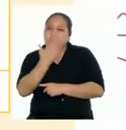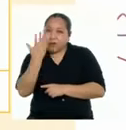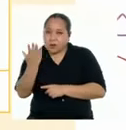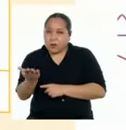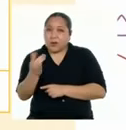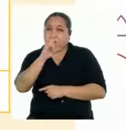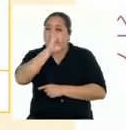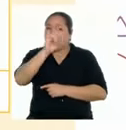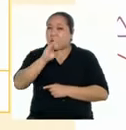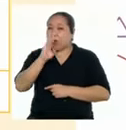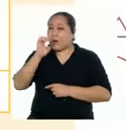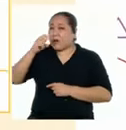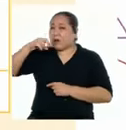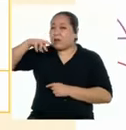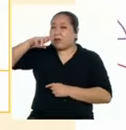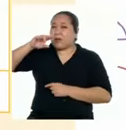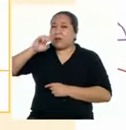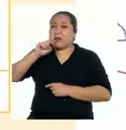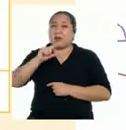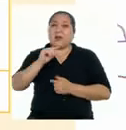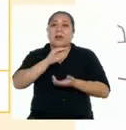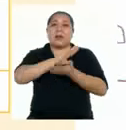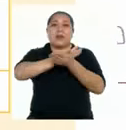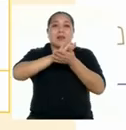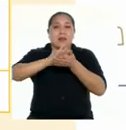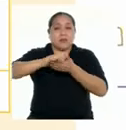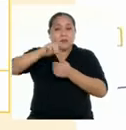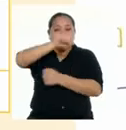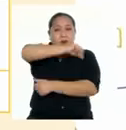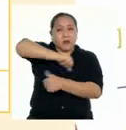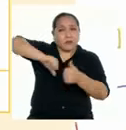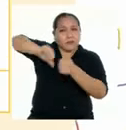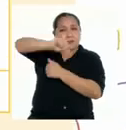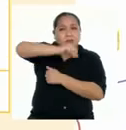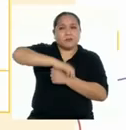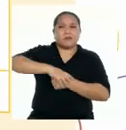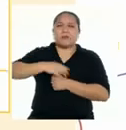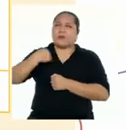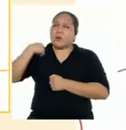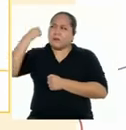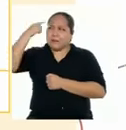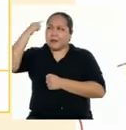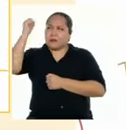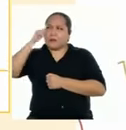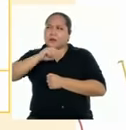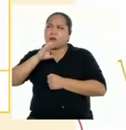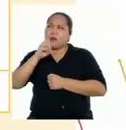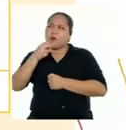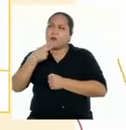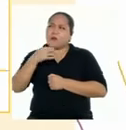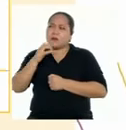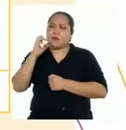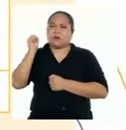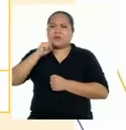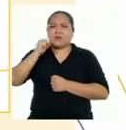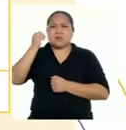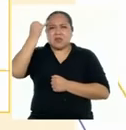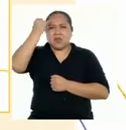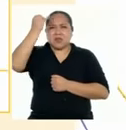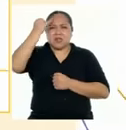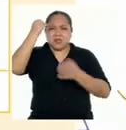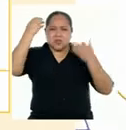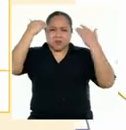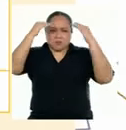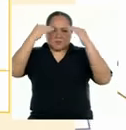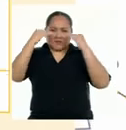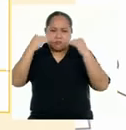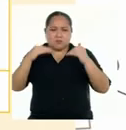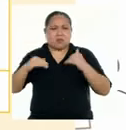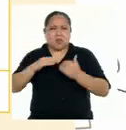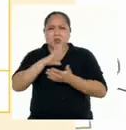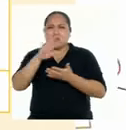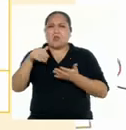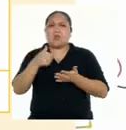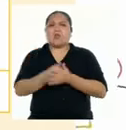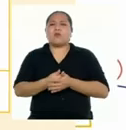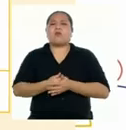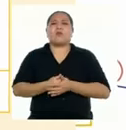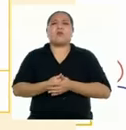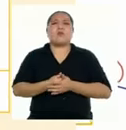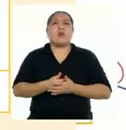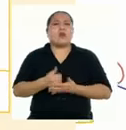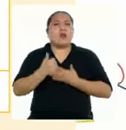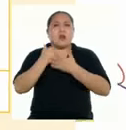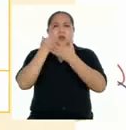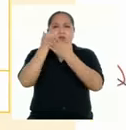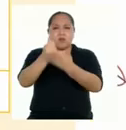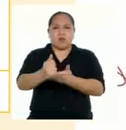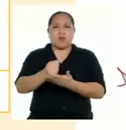de energía limpia en nuestro entorno? Creo que sí es coherente porque todas las ideas giran en torno a los beneficios del uso de